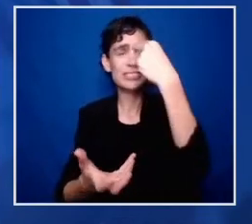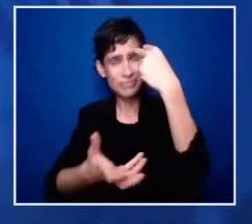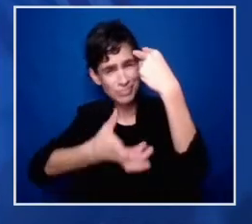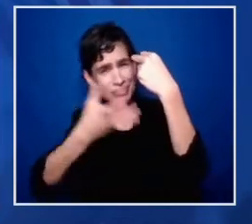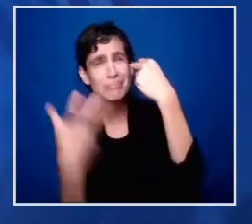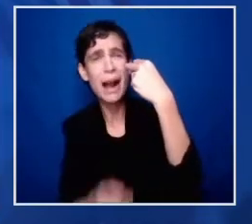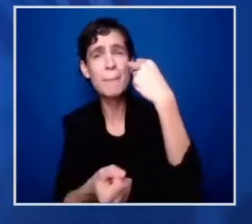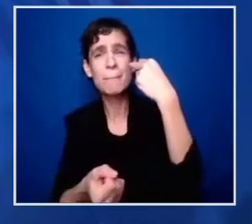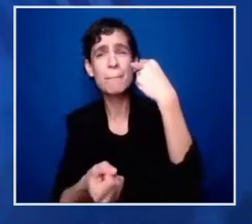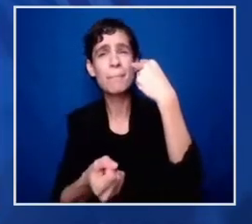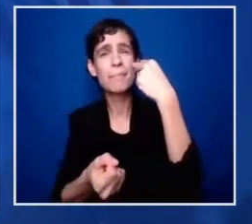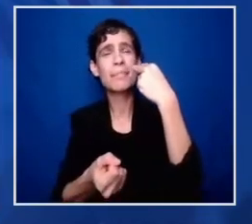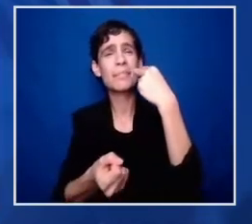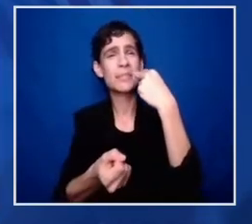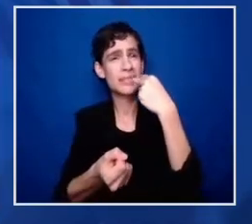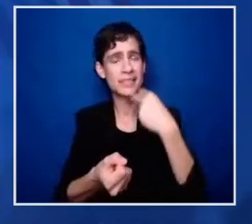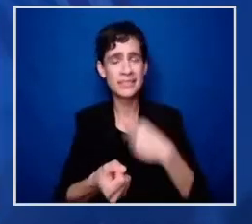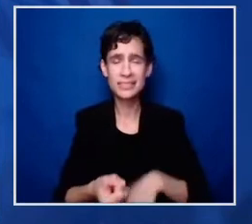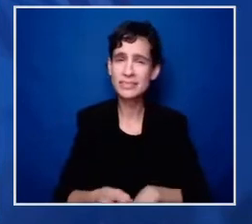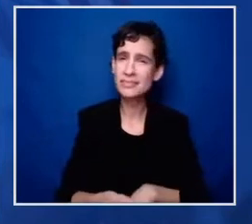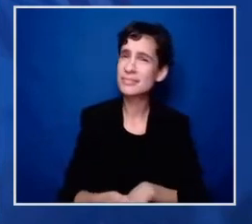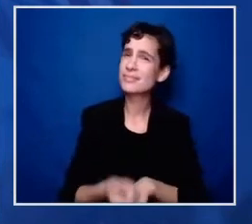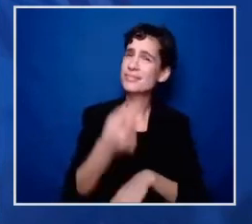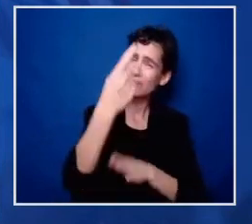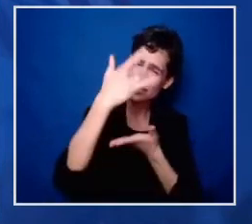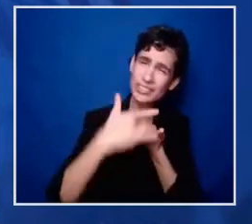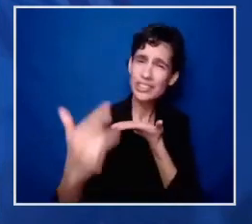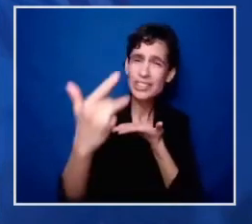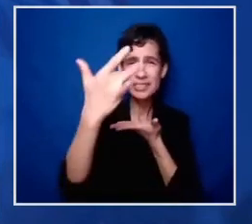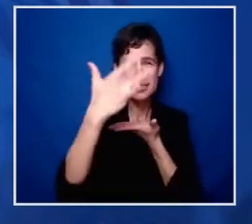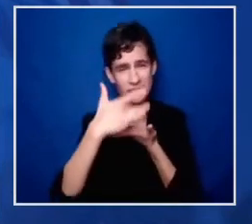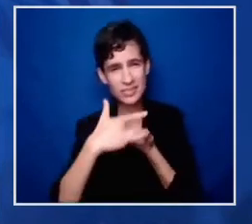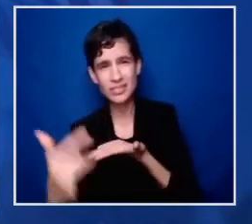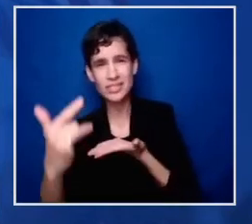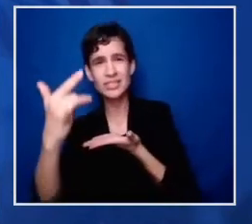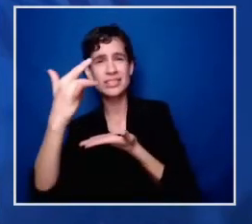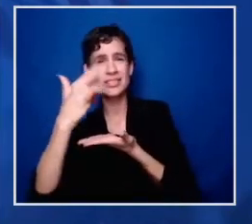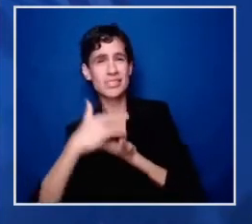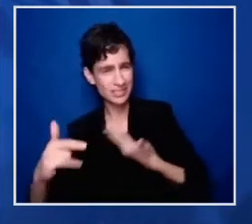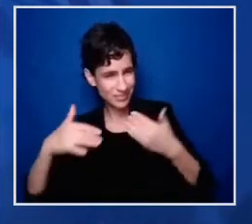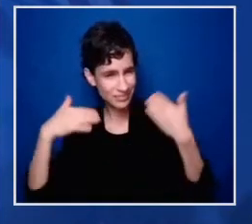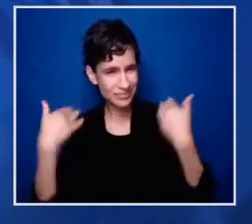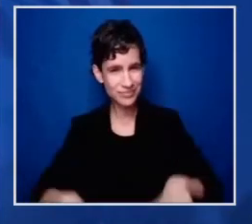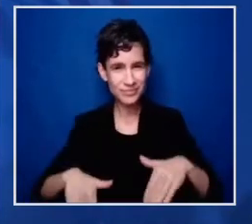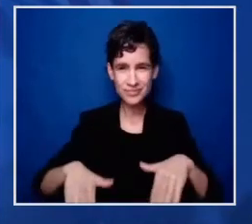lo dejó sin esperanza.